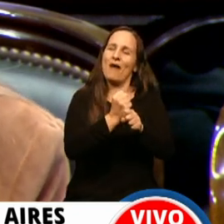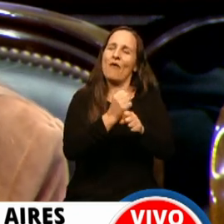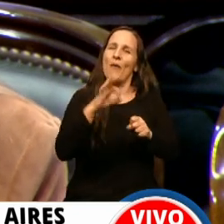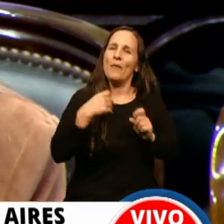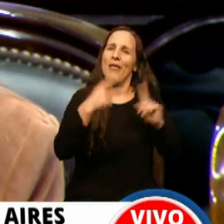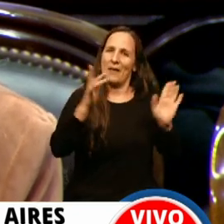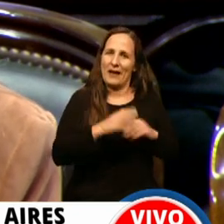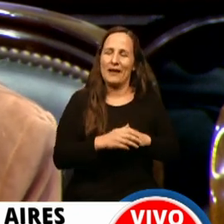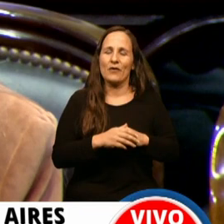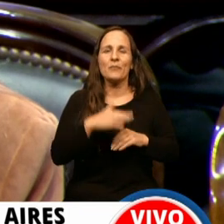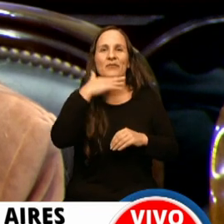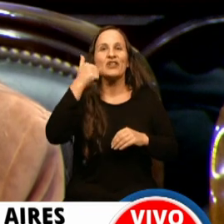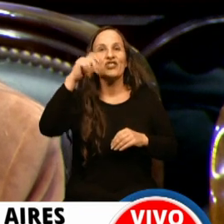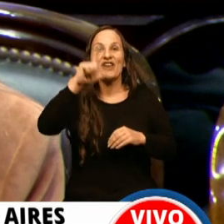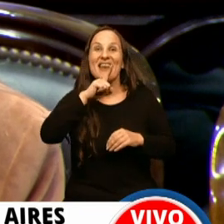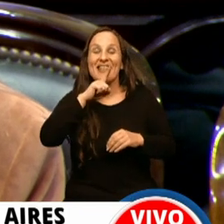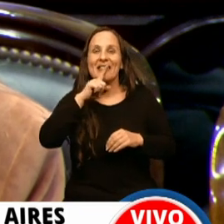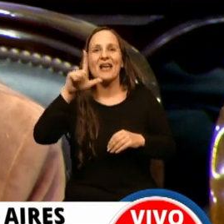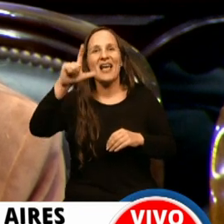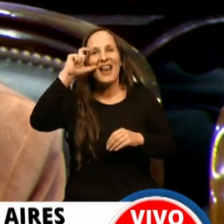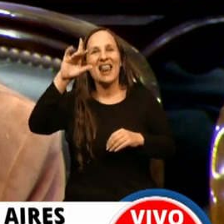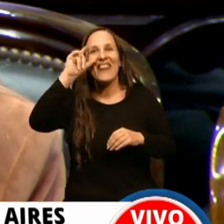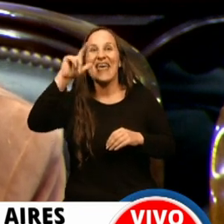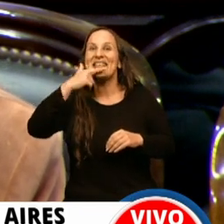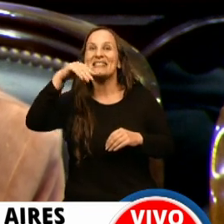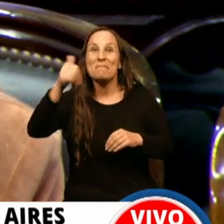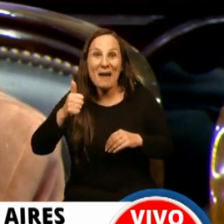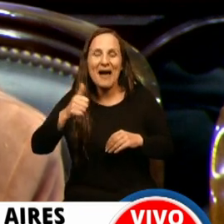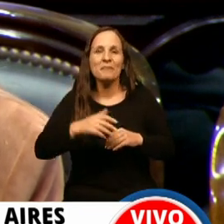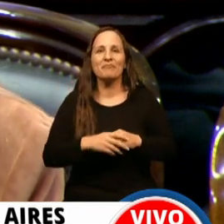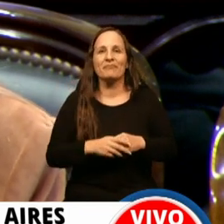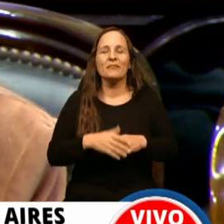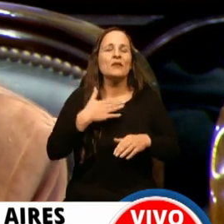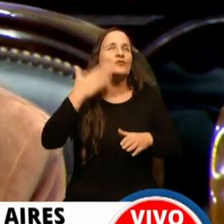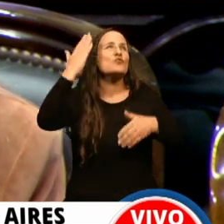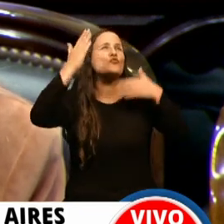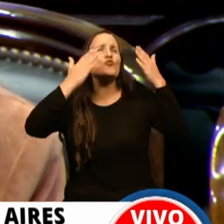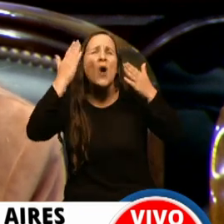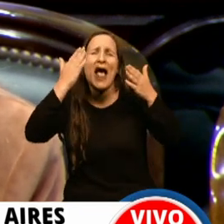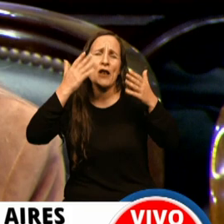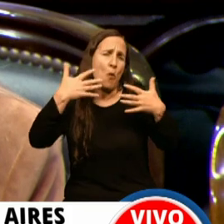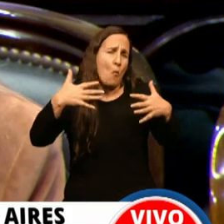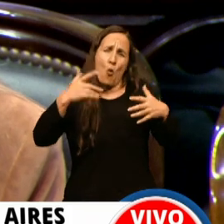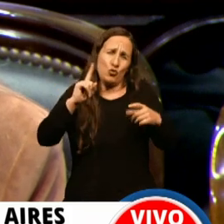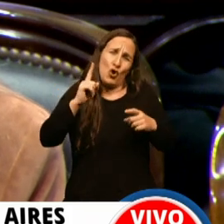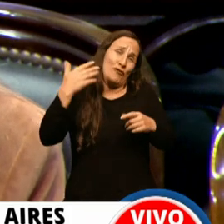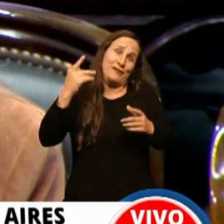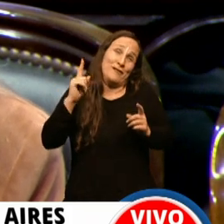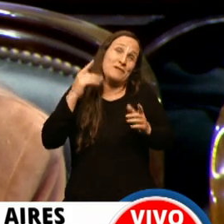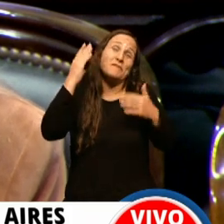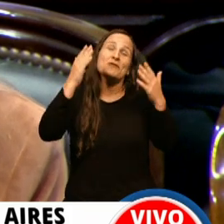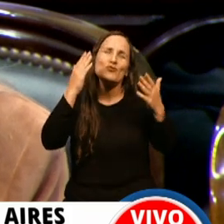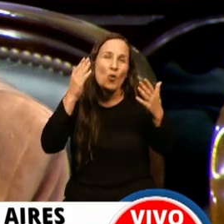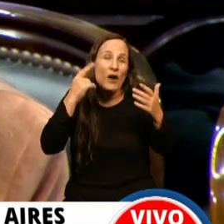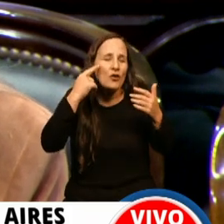janet ledezma ni en mis mejores sueños que no fueron muchos imaginé